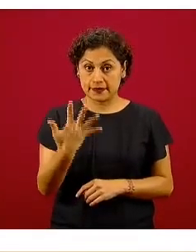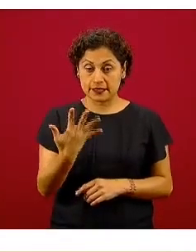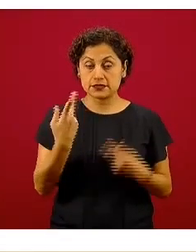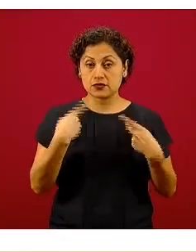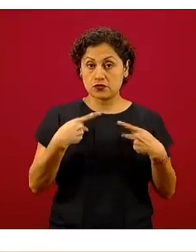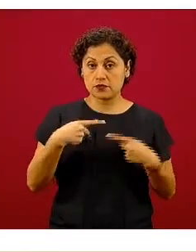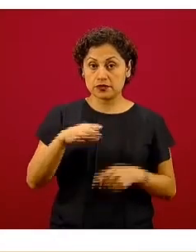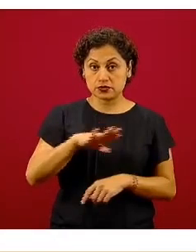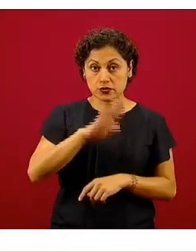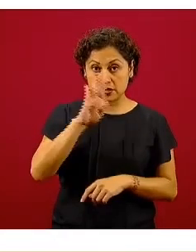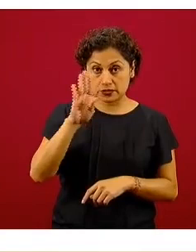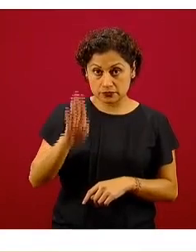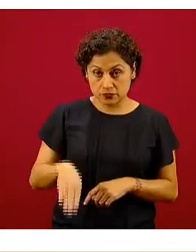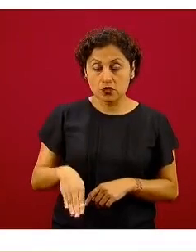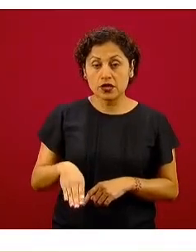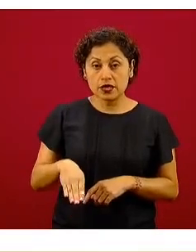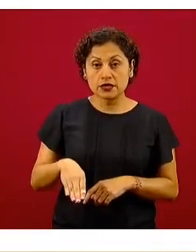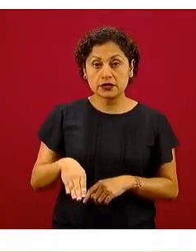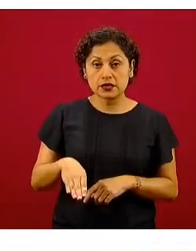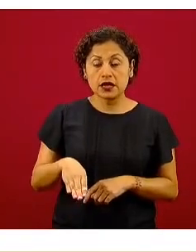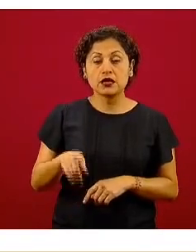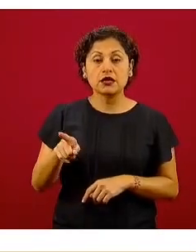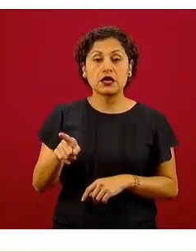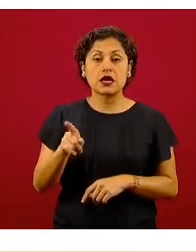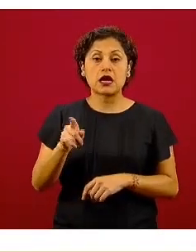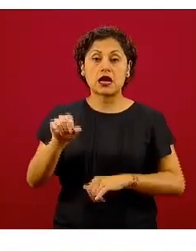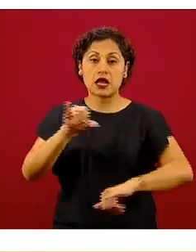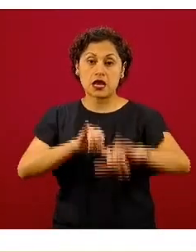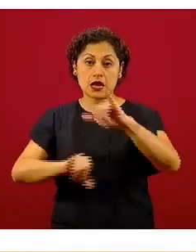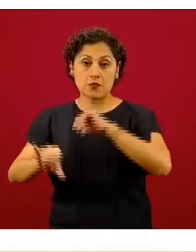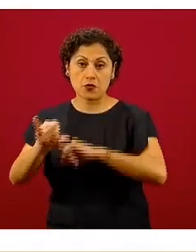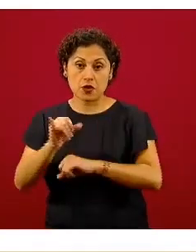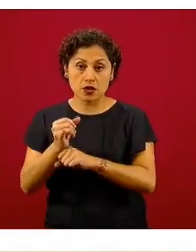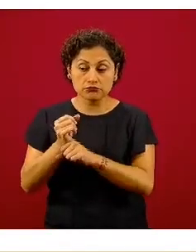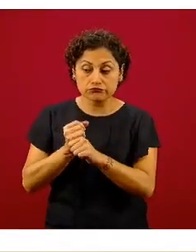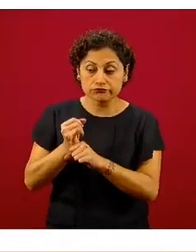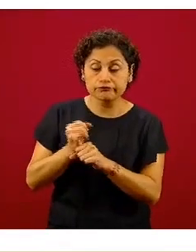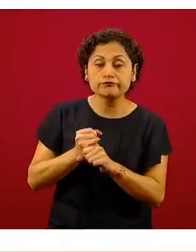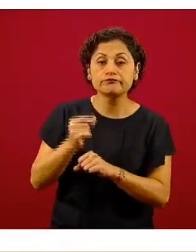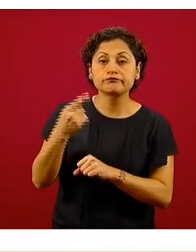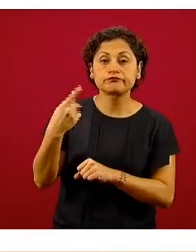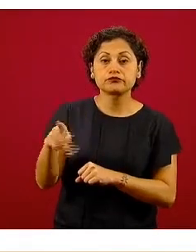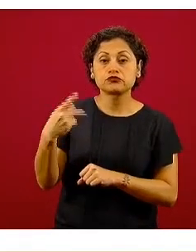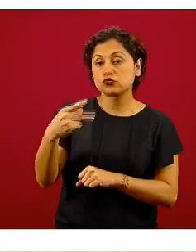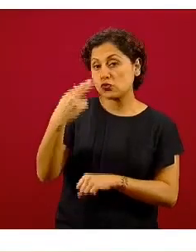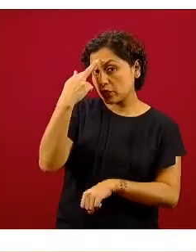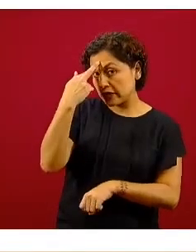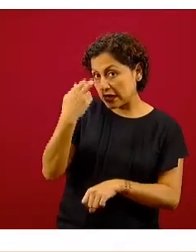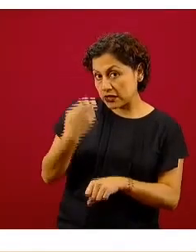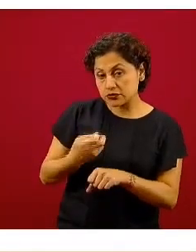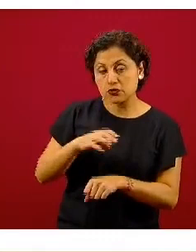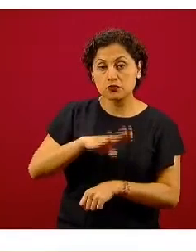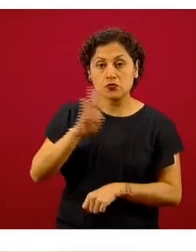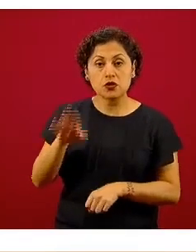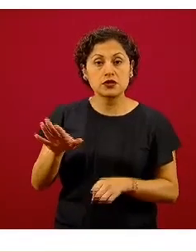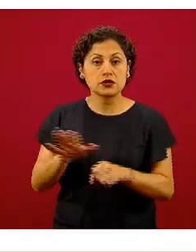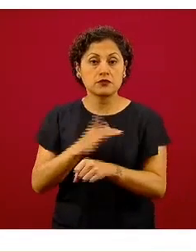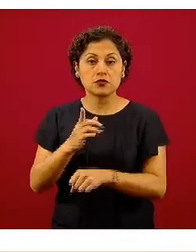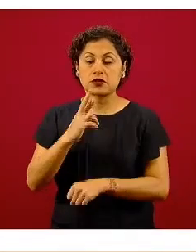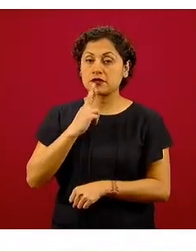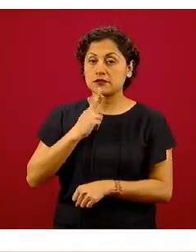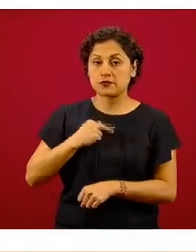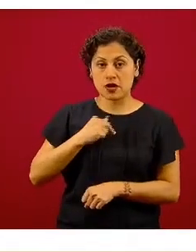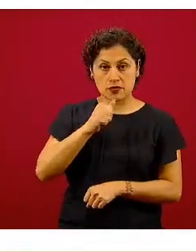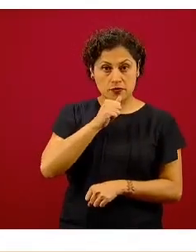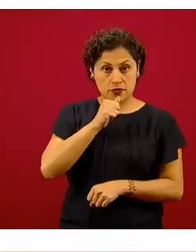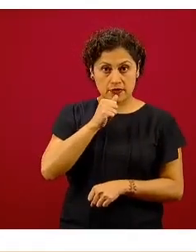con una muestra de laboratorio que está pendiente de resultado y que por lo tanto podrá incrementar la carga en algunas